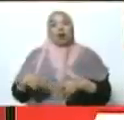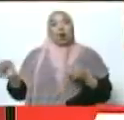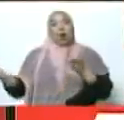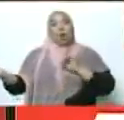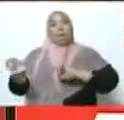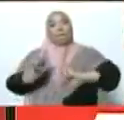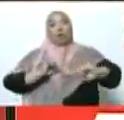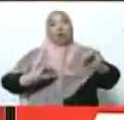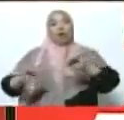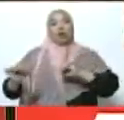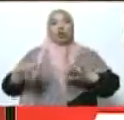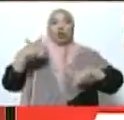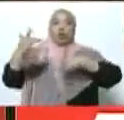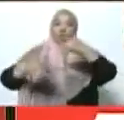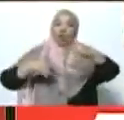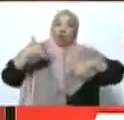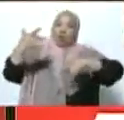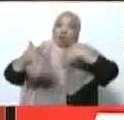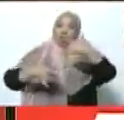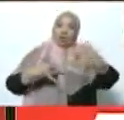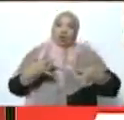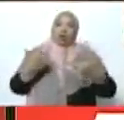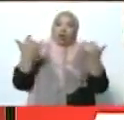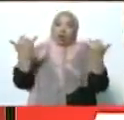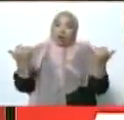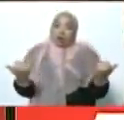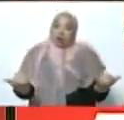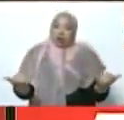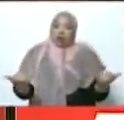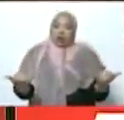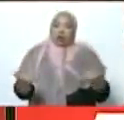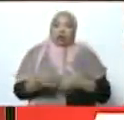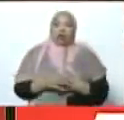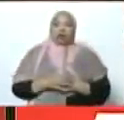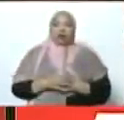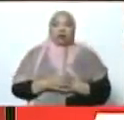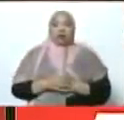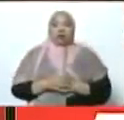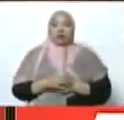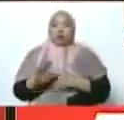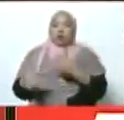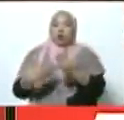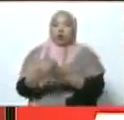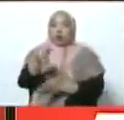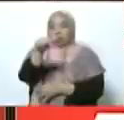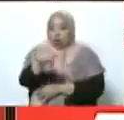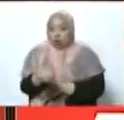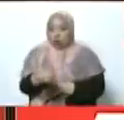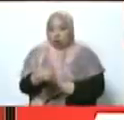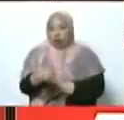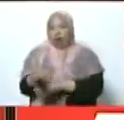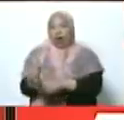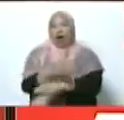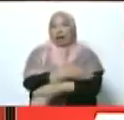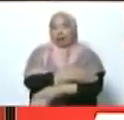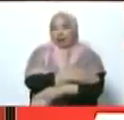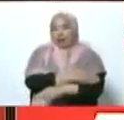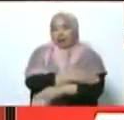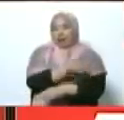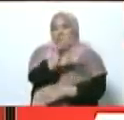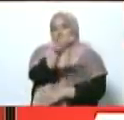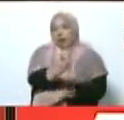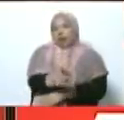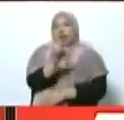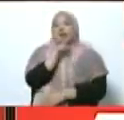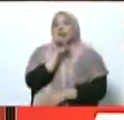Movilización y eventos. Movilización y eventos. Ahí estaba hasta el día de hoy el compañero Pedro